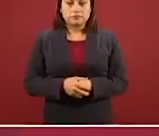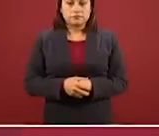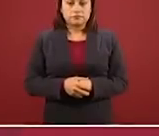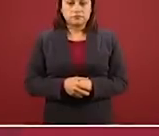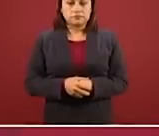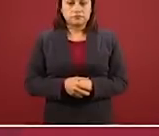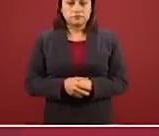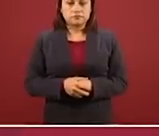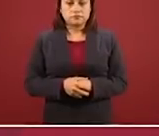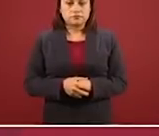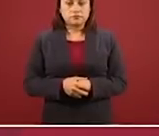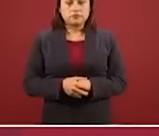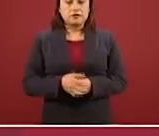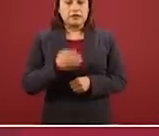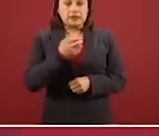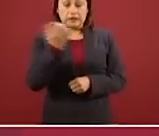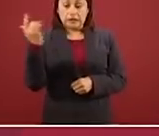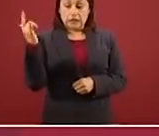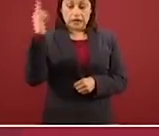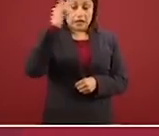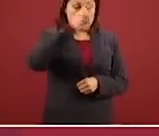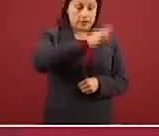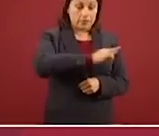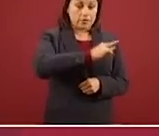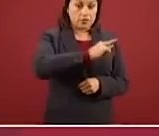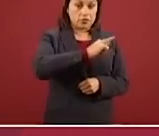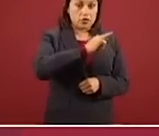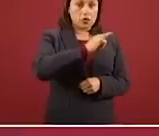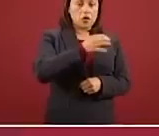para viajes largos,